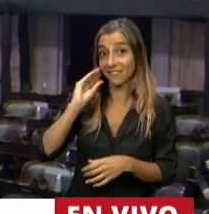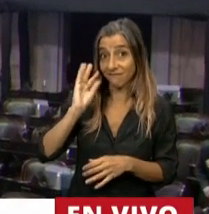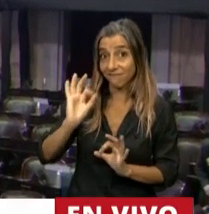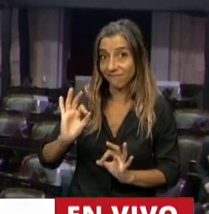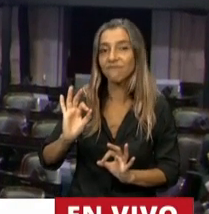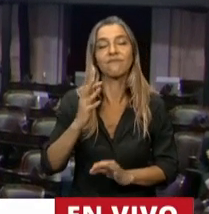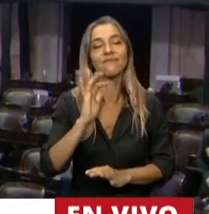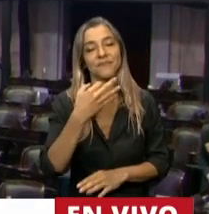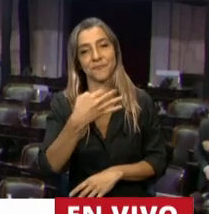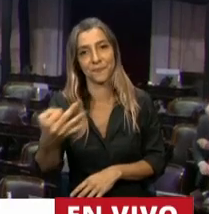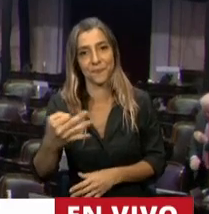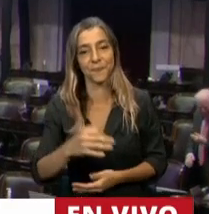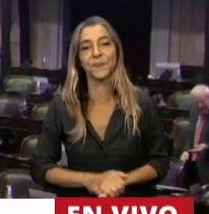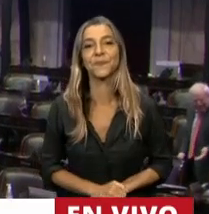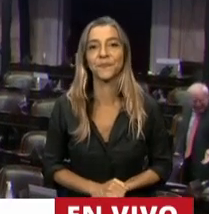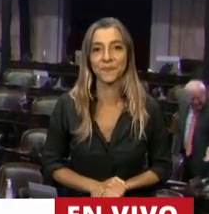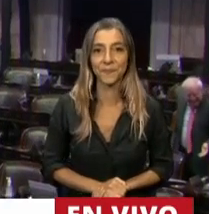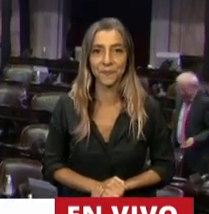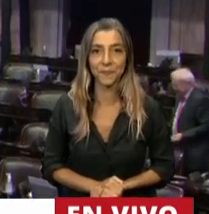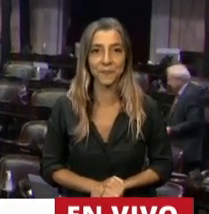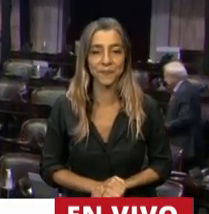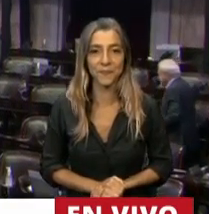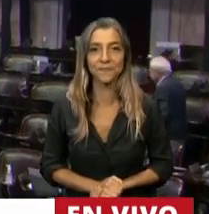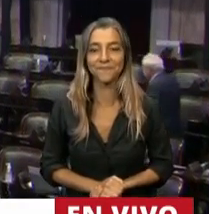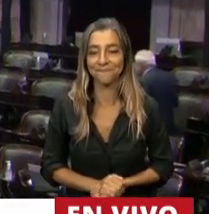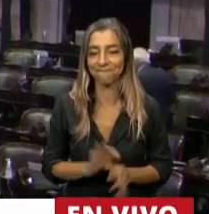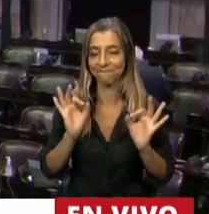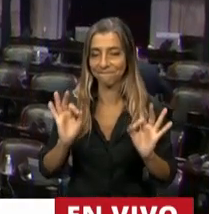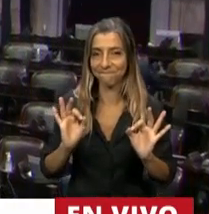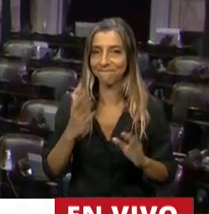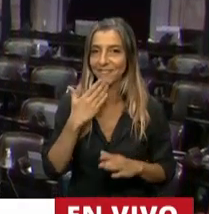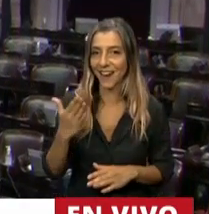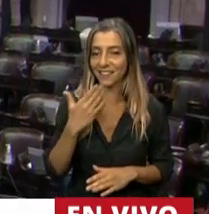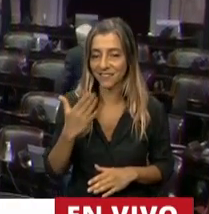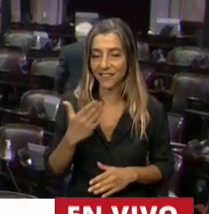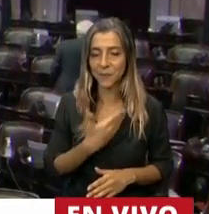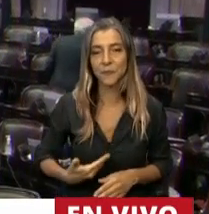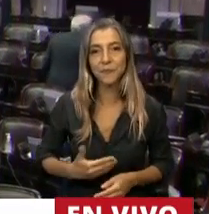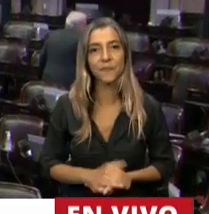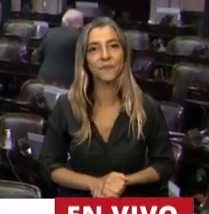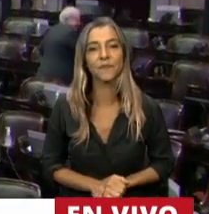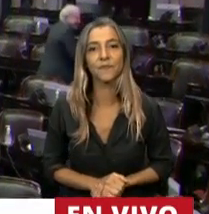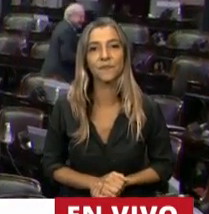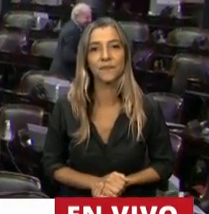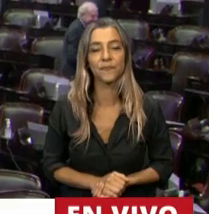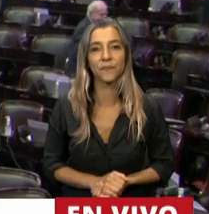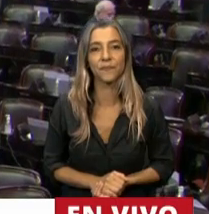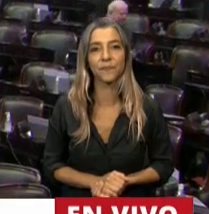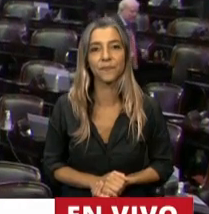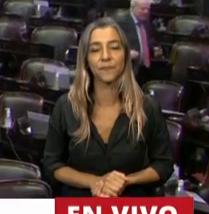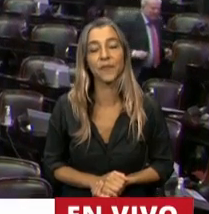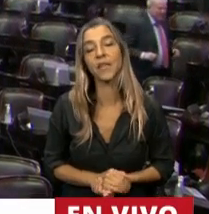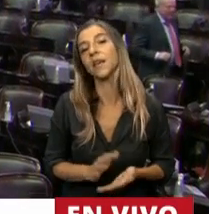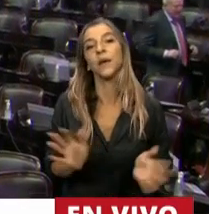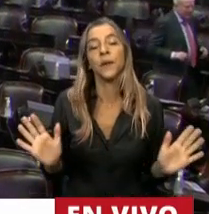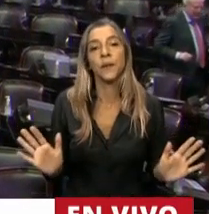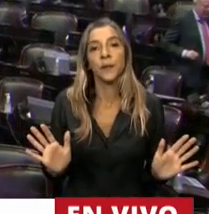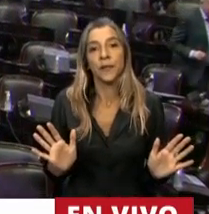perfectamente los efectos de la celebración reciente mire